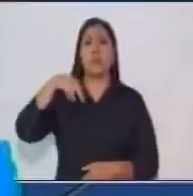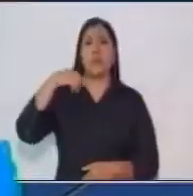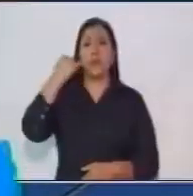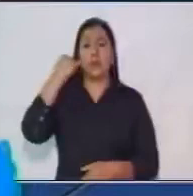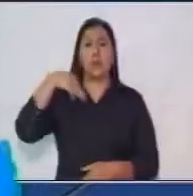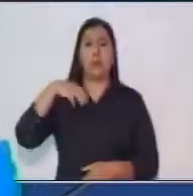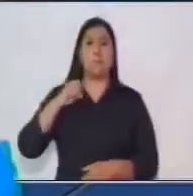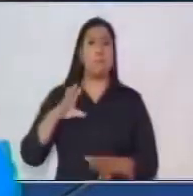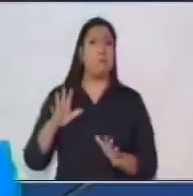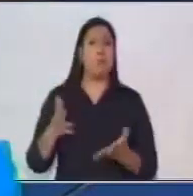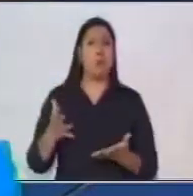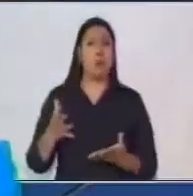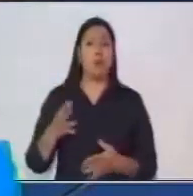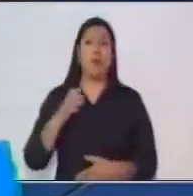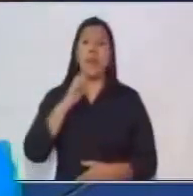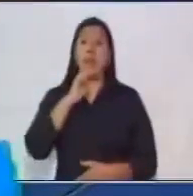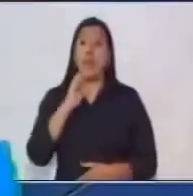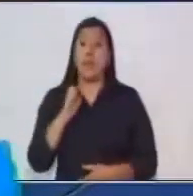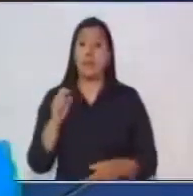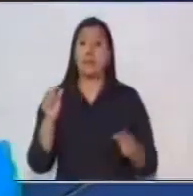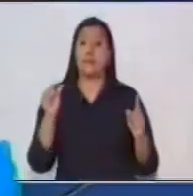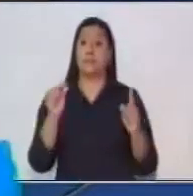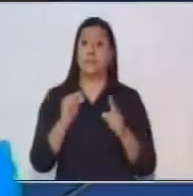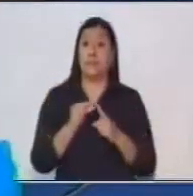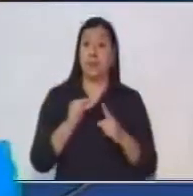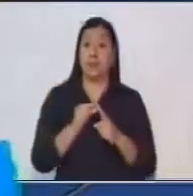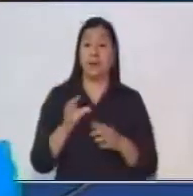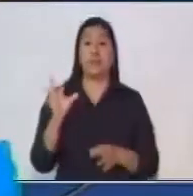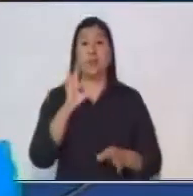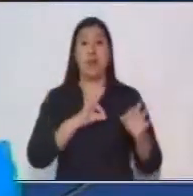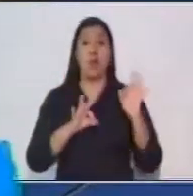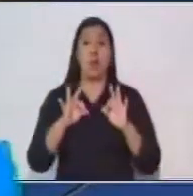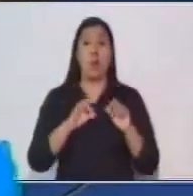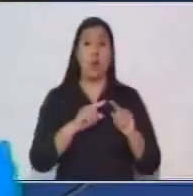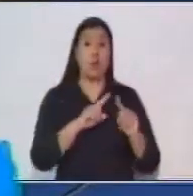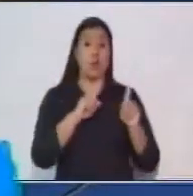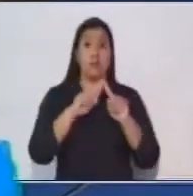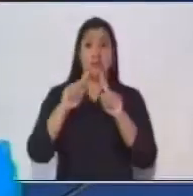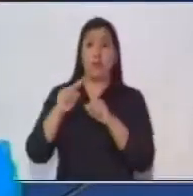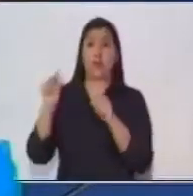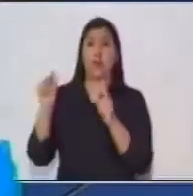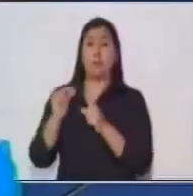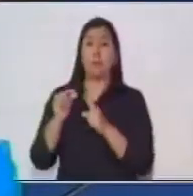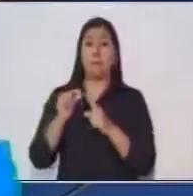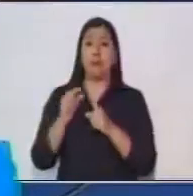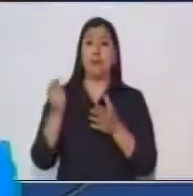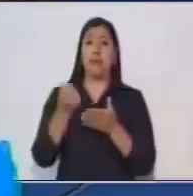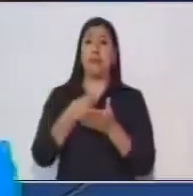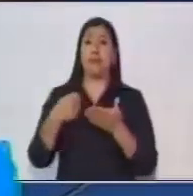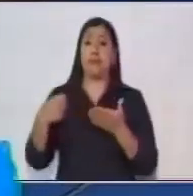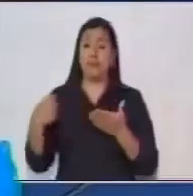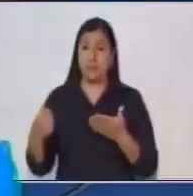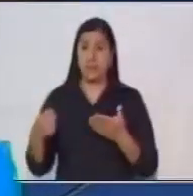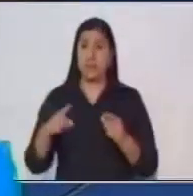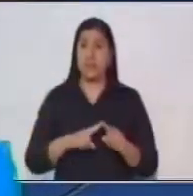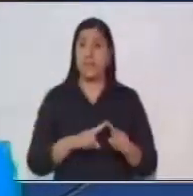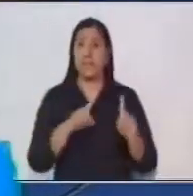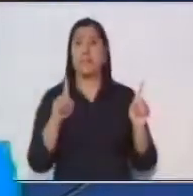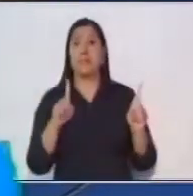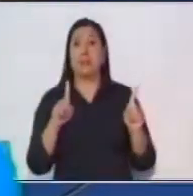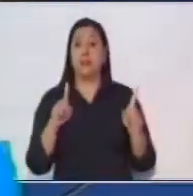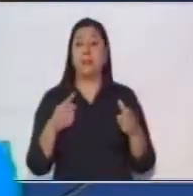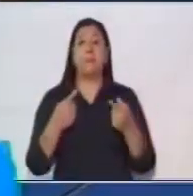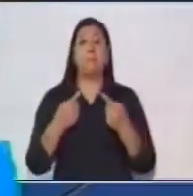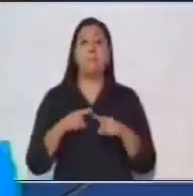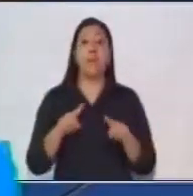es la palabra o las palabras que se escriben diferente con significado